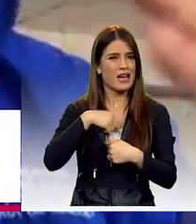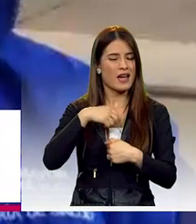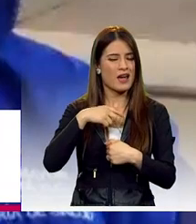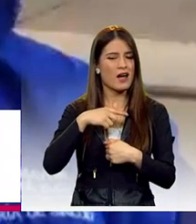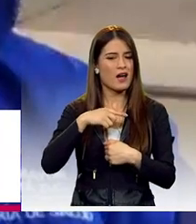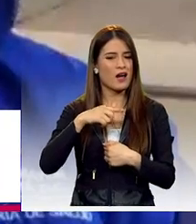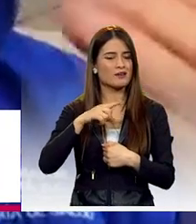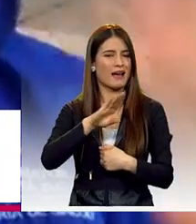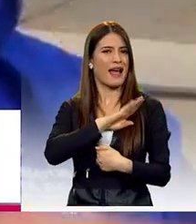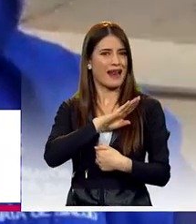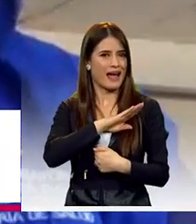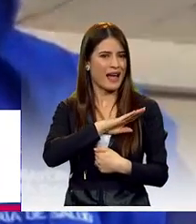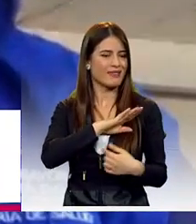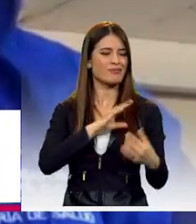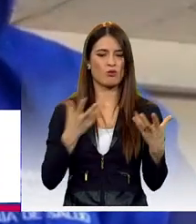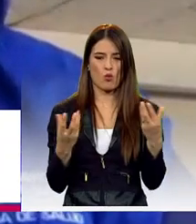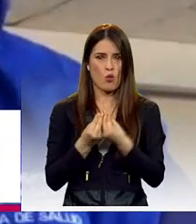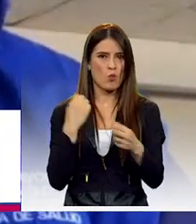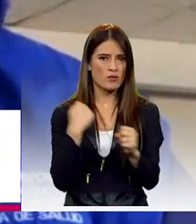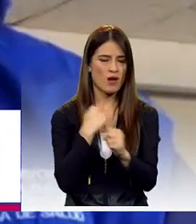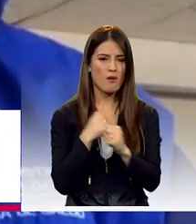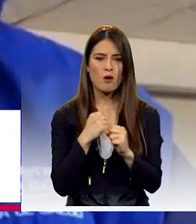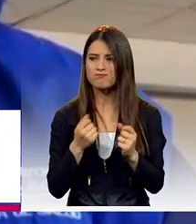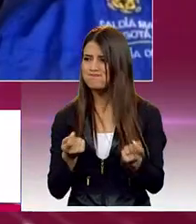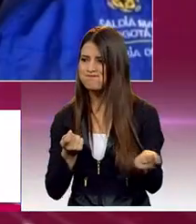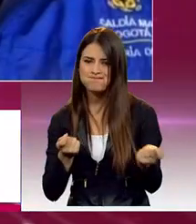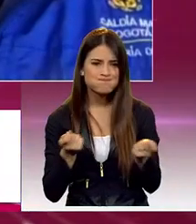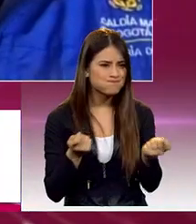y mejor información para la mejor toma de decisiones.